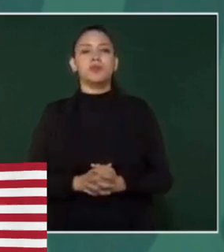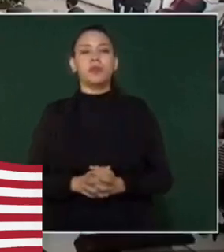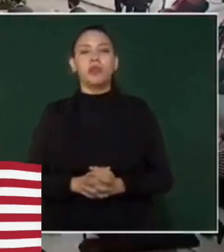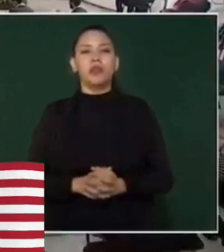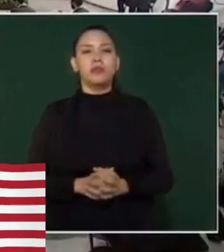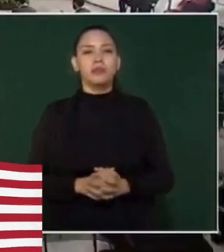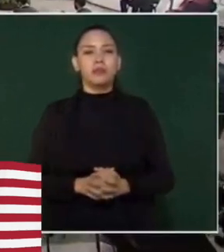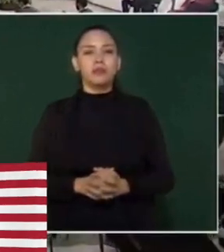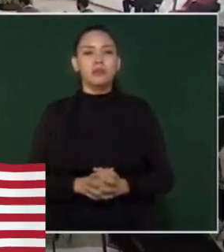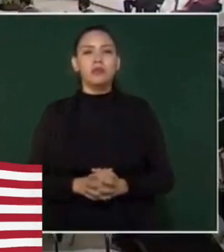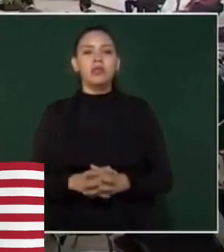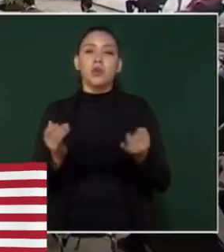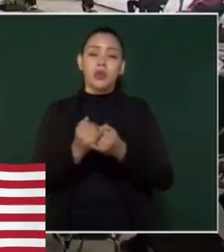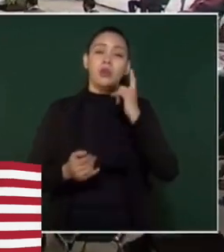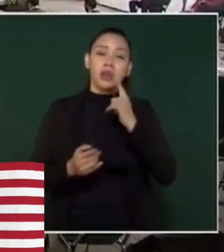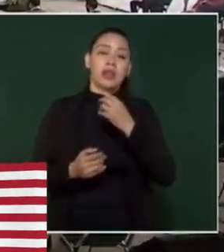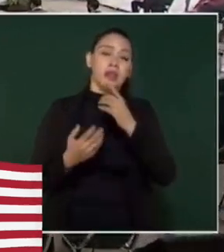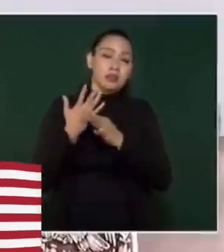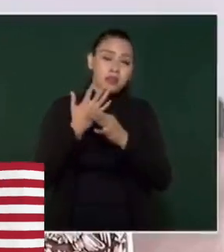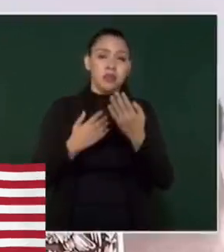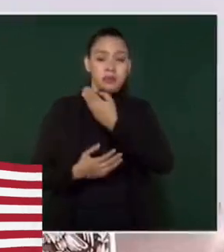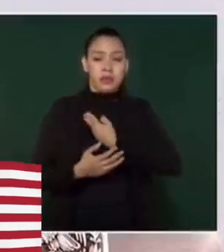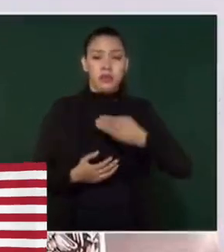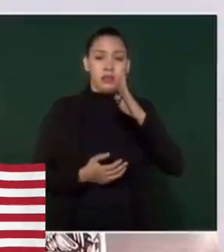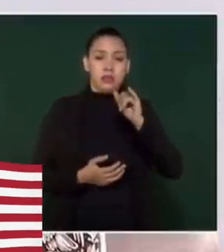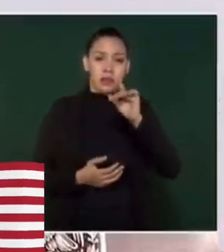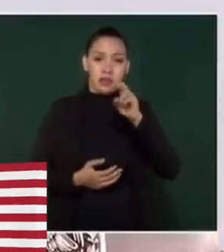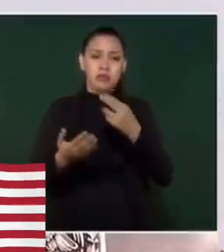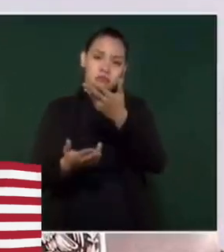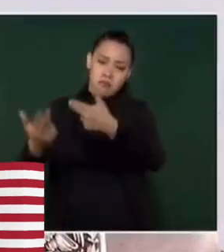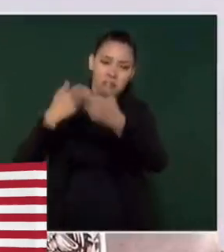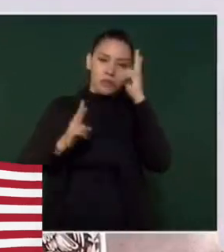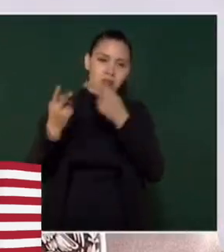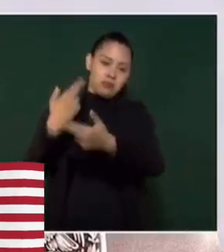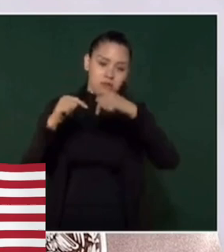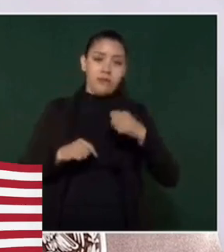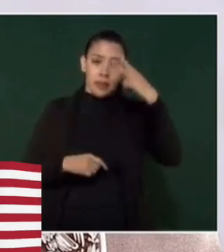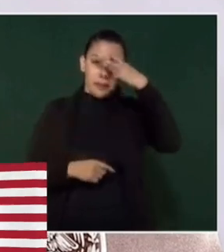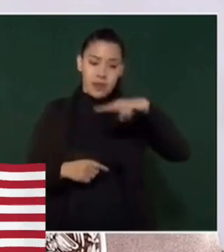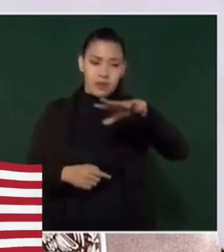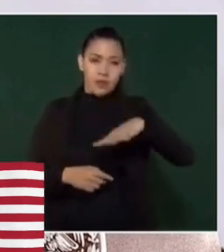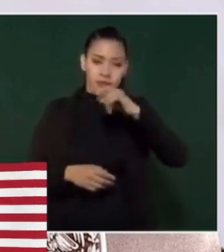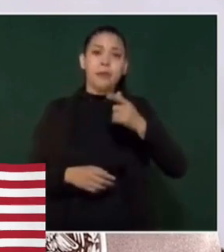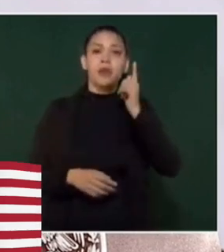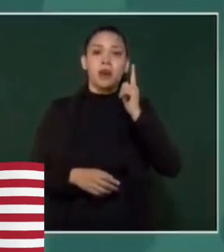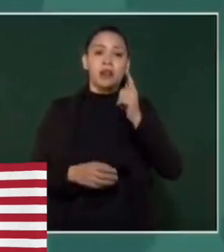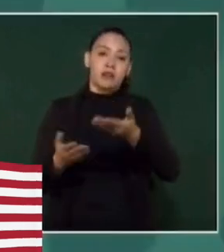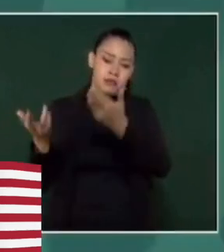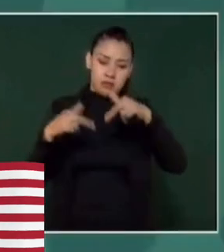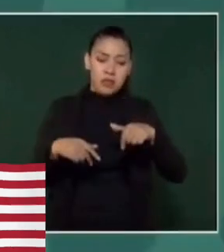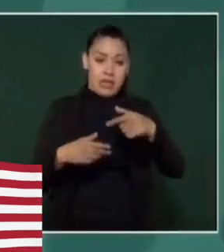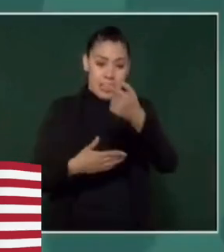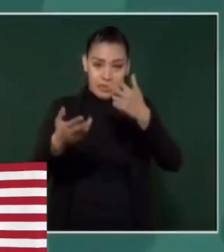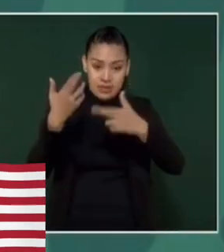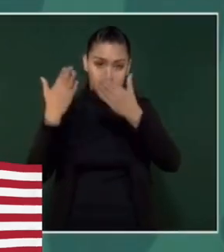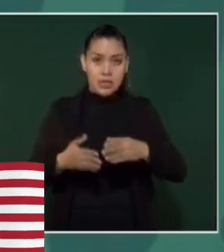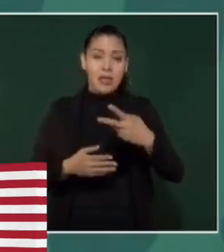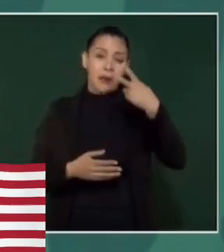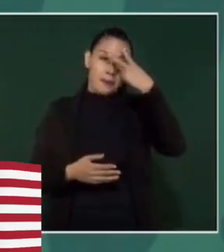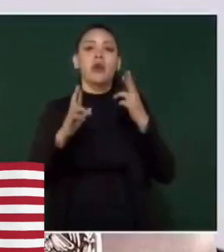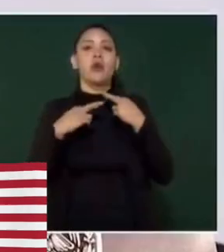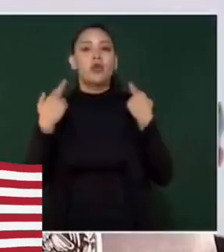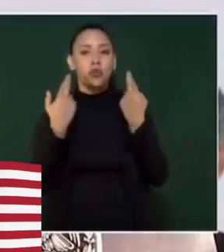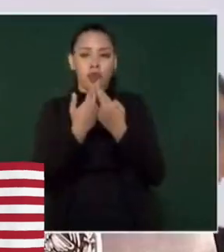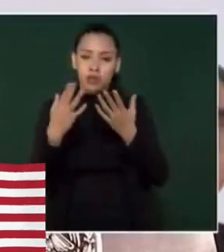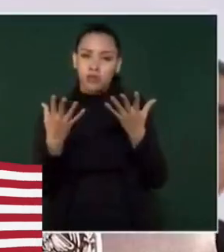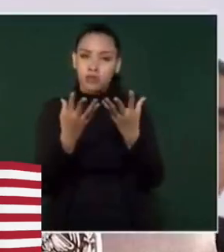confirmó que va a visitar México, que vamos a llevar a cabo en México la cumbre de América del